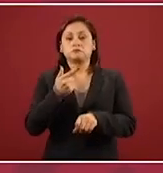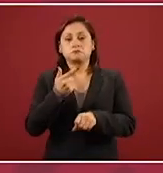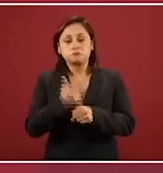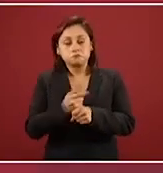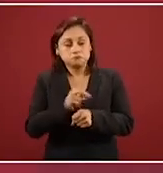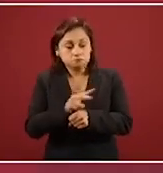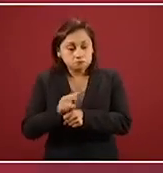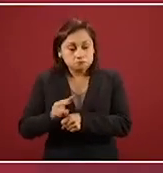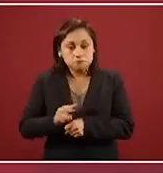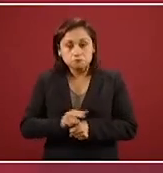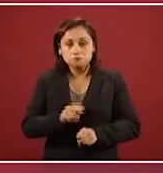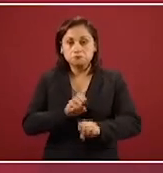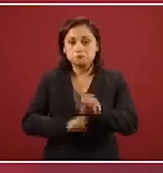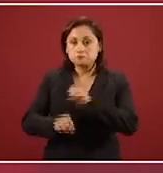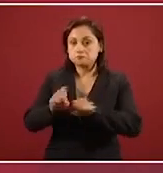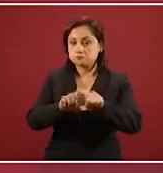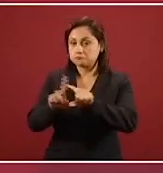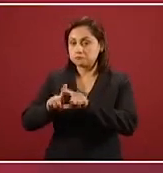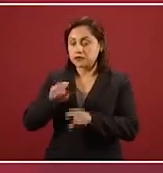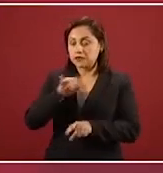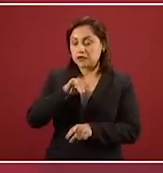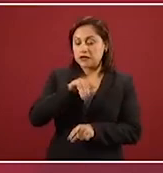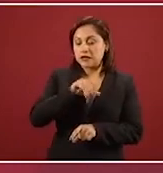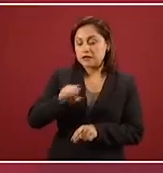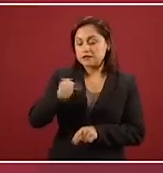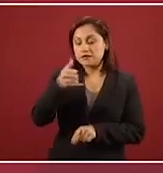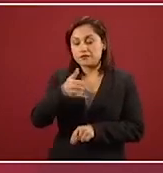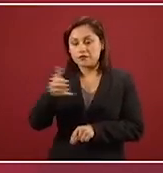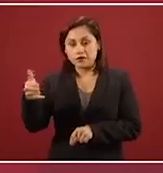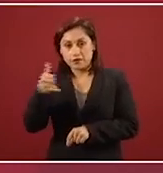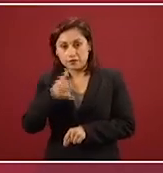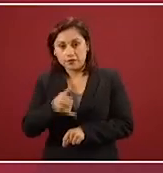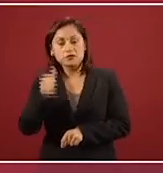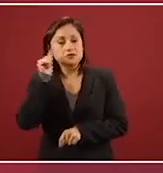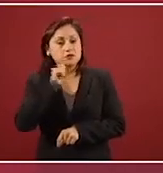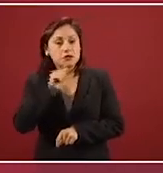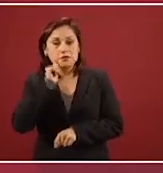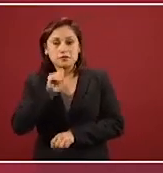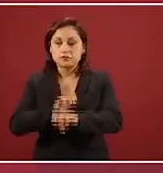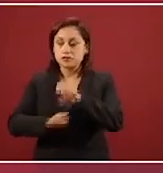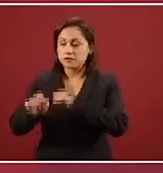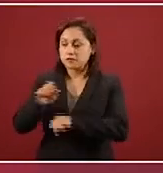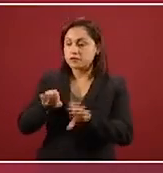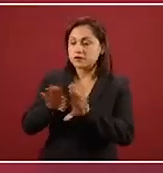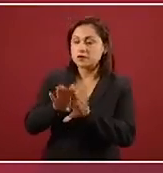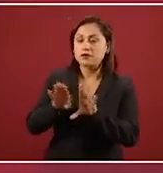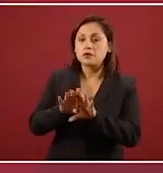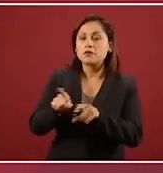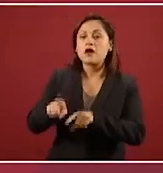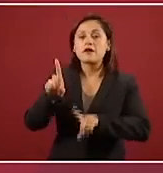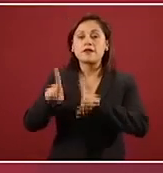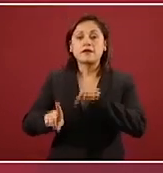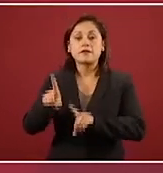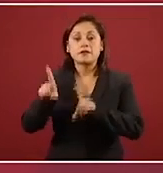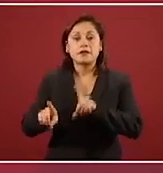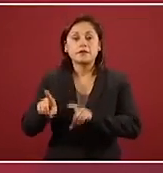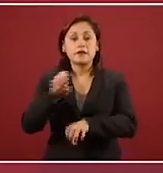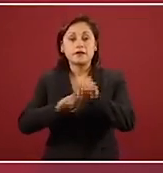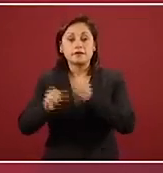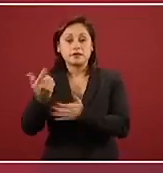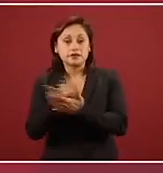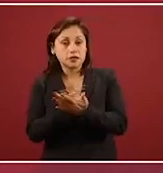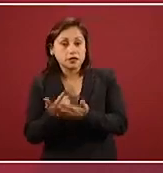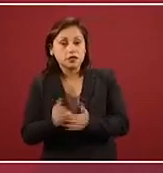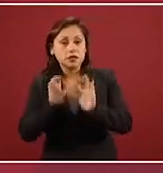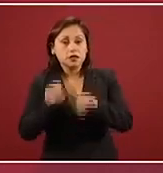empresas. Tanto el IMSS como el Infonavit revisan todas las empresas con base en el número de registro patronal y estaremos viendo todo